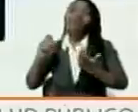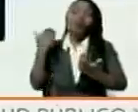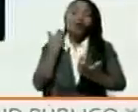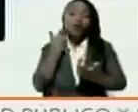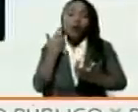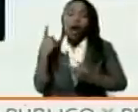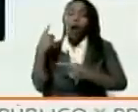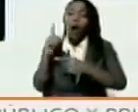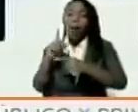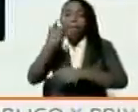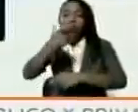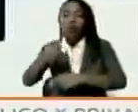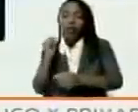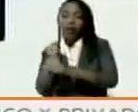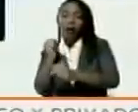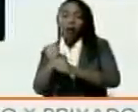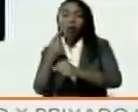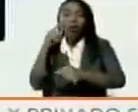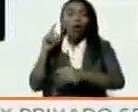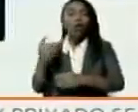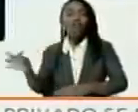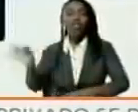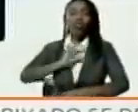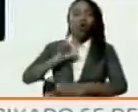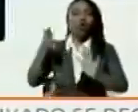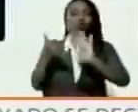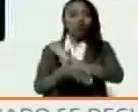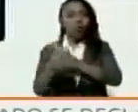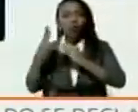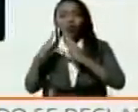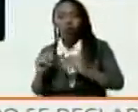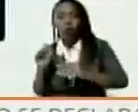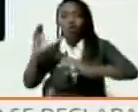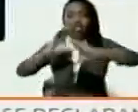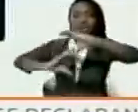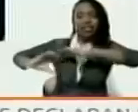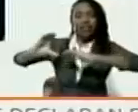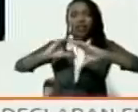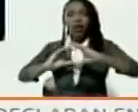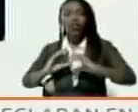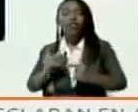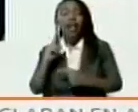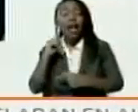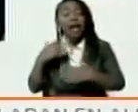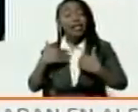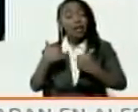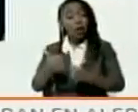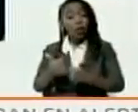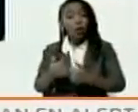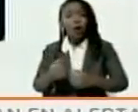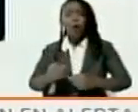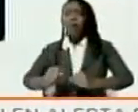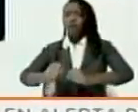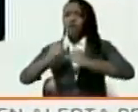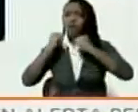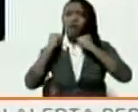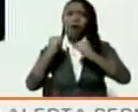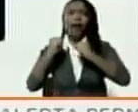los virólogos, los infectólogos, los científicos de la salud, un poderoso